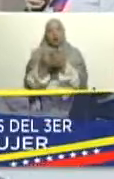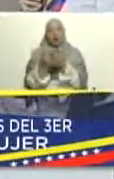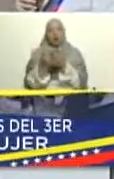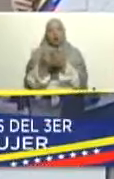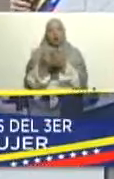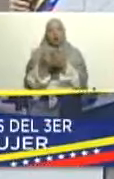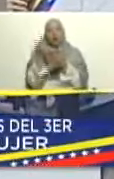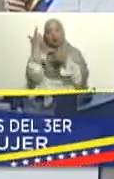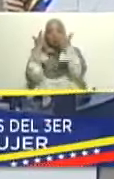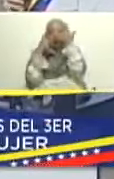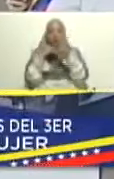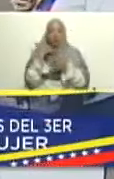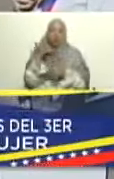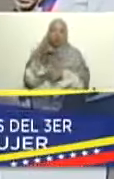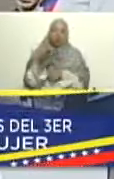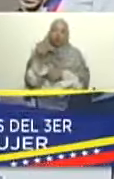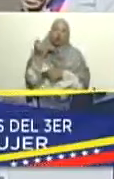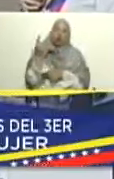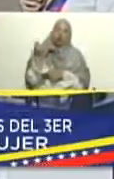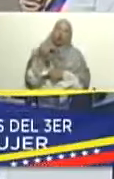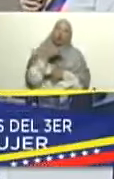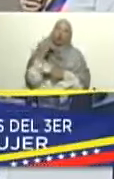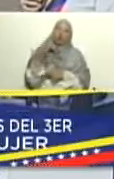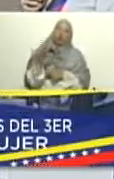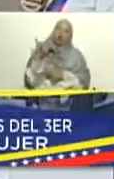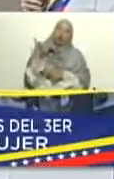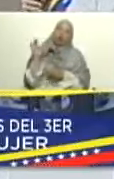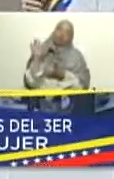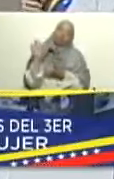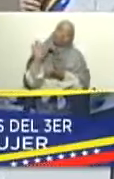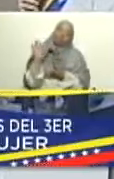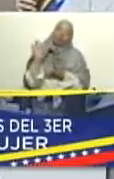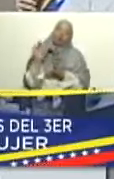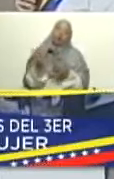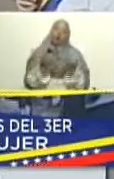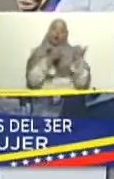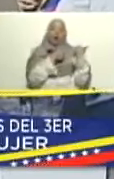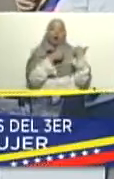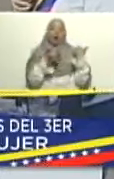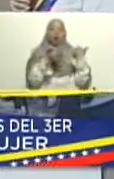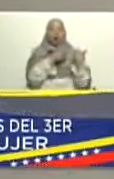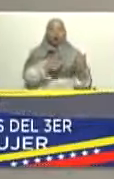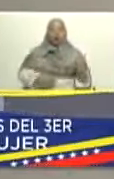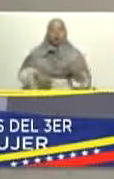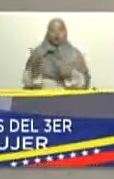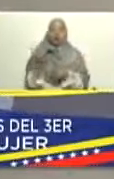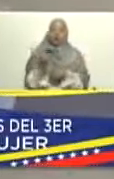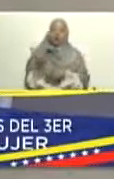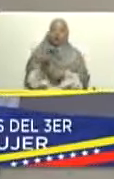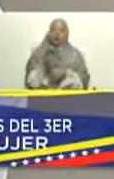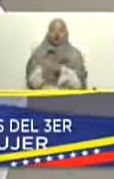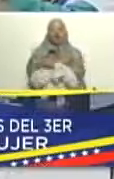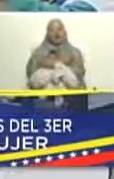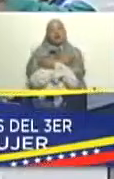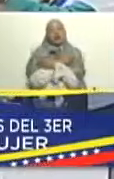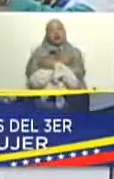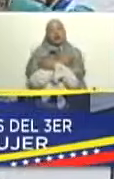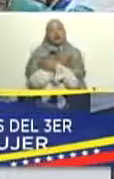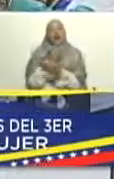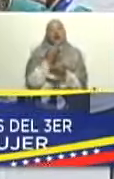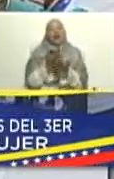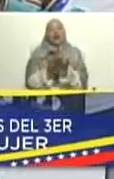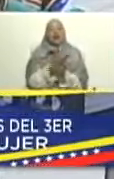hasta que Chávez hace 11 años me dijo, te encargas tú, Nicolás. Así es, presidente. Bueno, te felicito. Gracias, presidente.